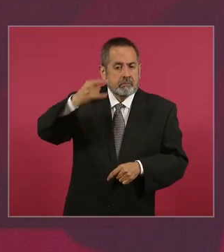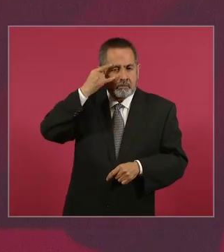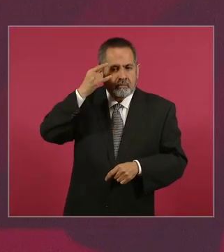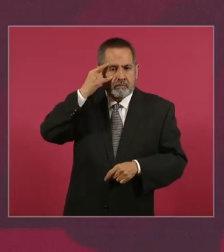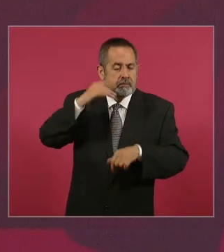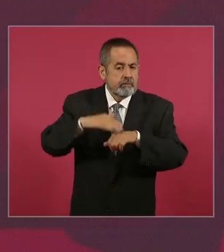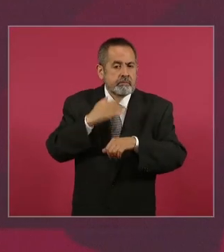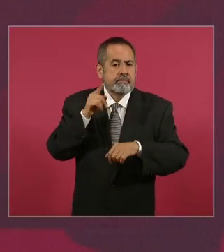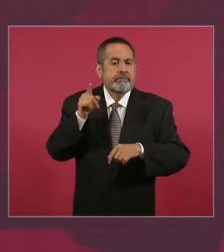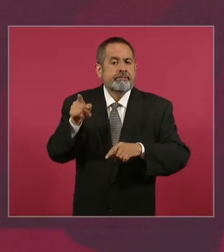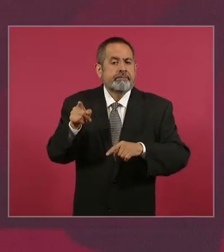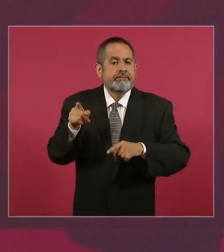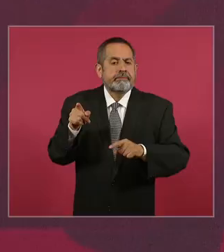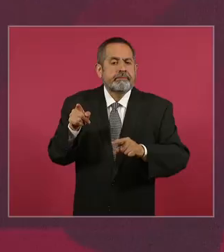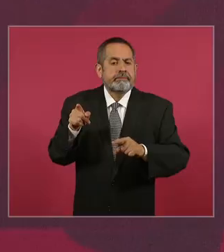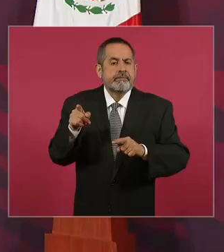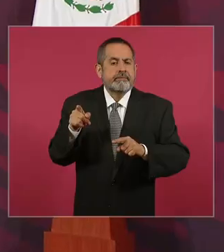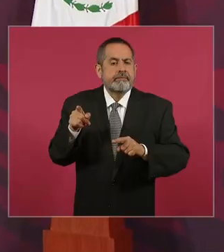porque